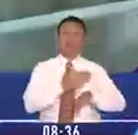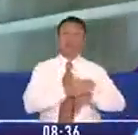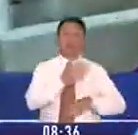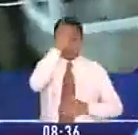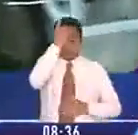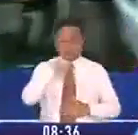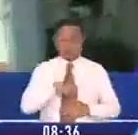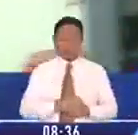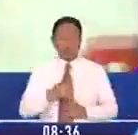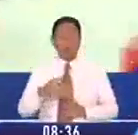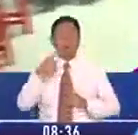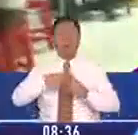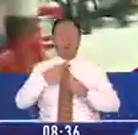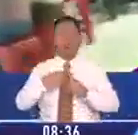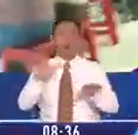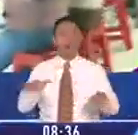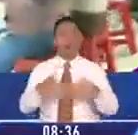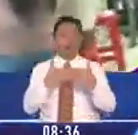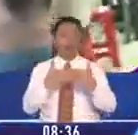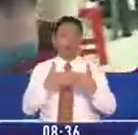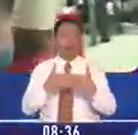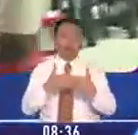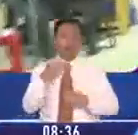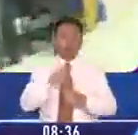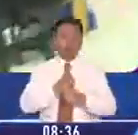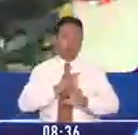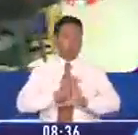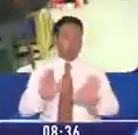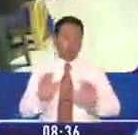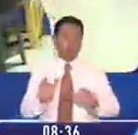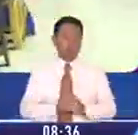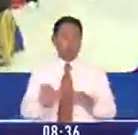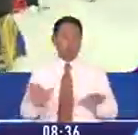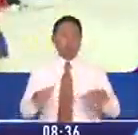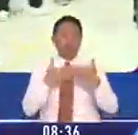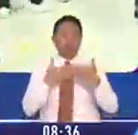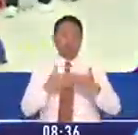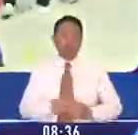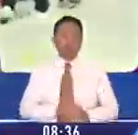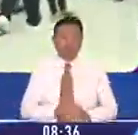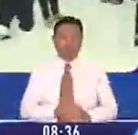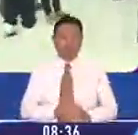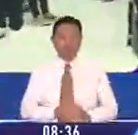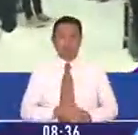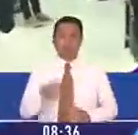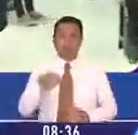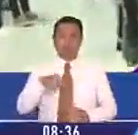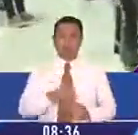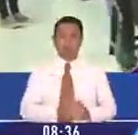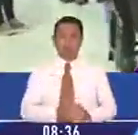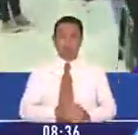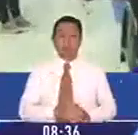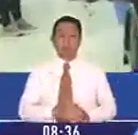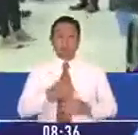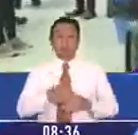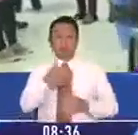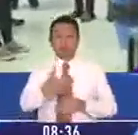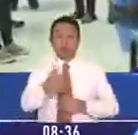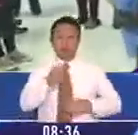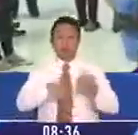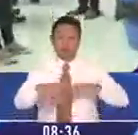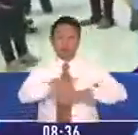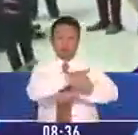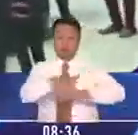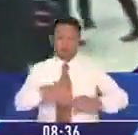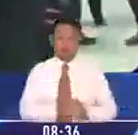la decisión de que los mercados no trabajen los días domingos, de que permanezcan cerrados, y eso también incrementó la informalidad. Ahora lo que se